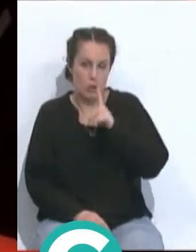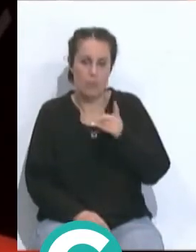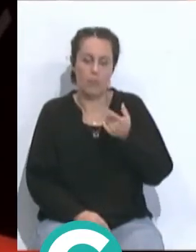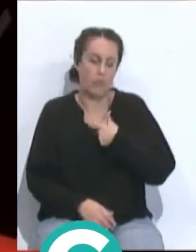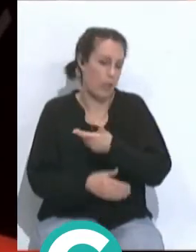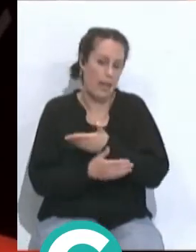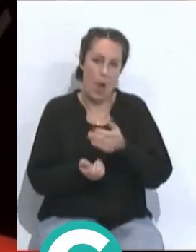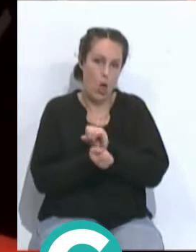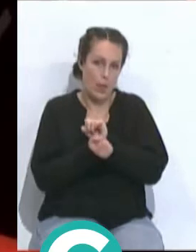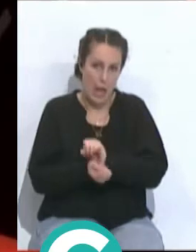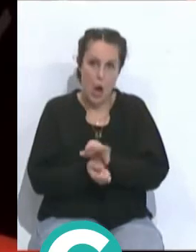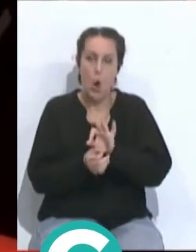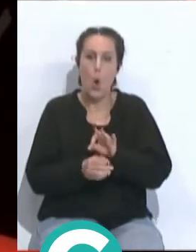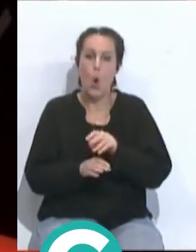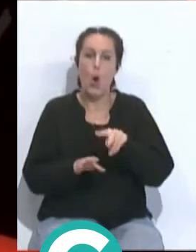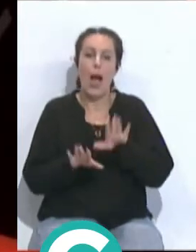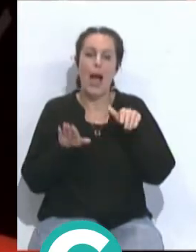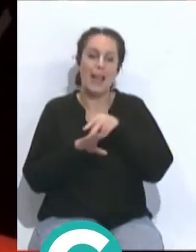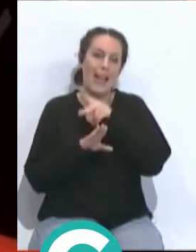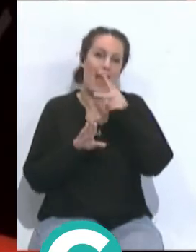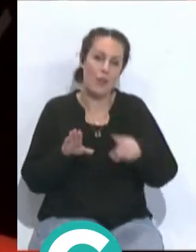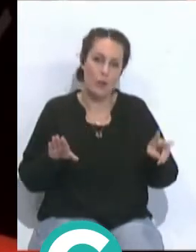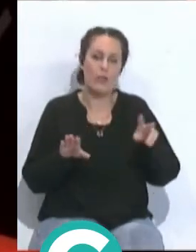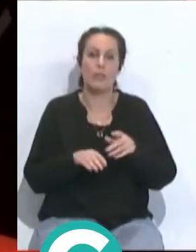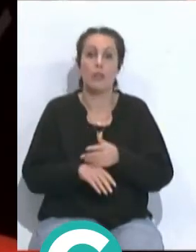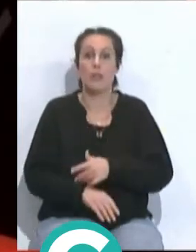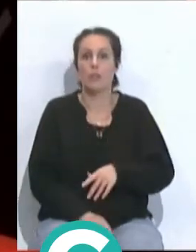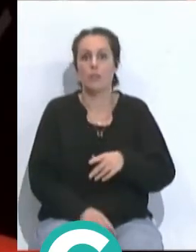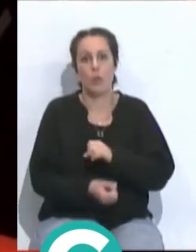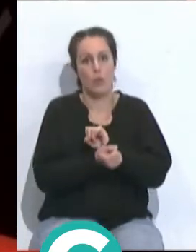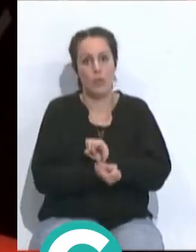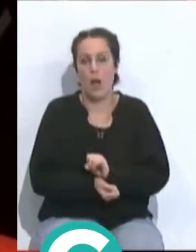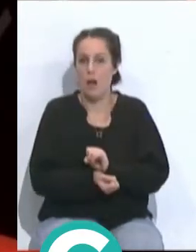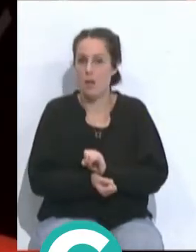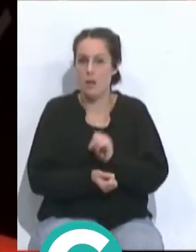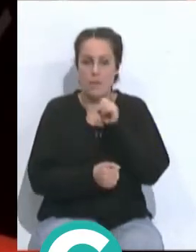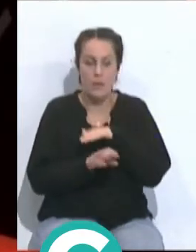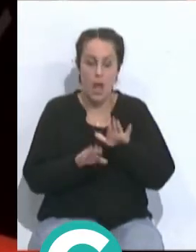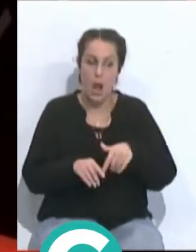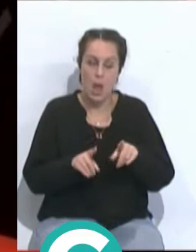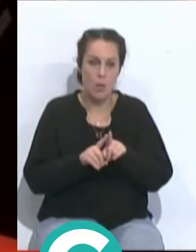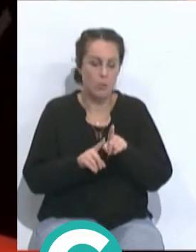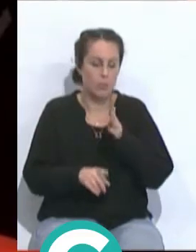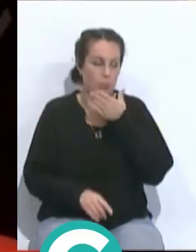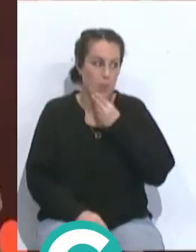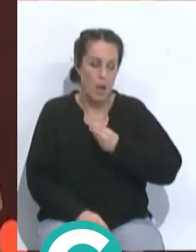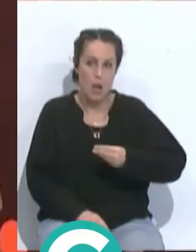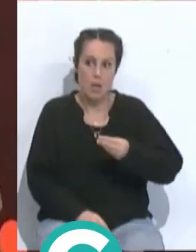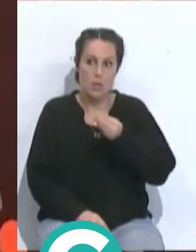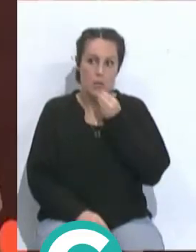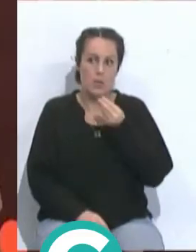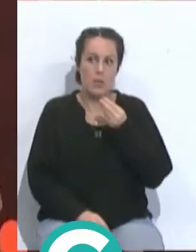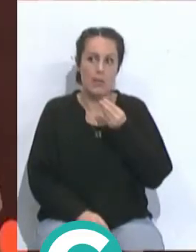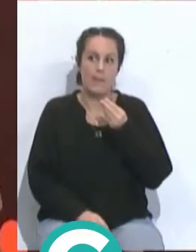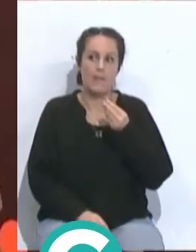con cualquiera de Los Condenados, con Los Ángeles Caídos. Es que el popurrí de Los Condenados, para marcarlo de, sí, del sí, de principio a fin. A fin, ¿no?